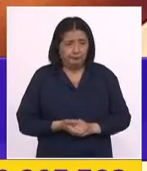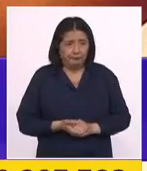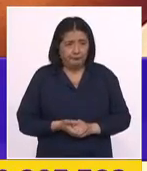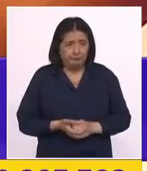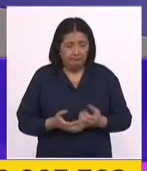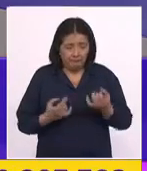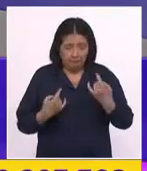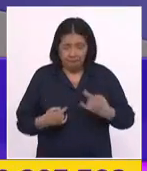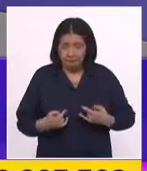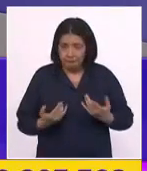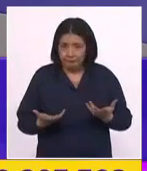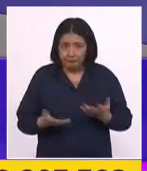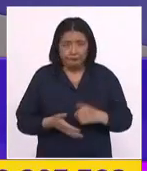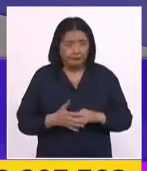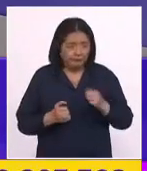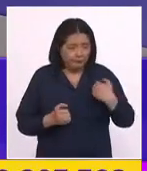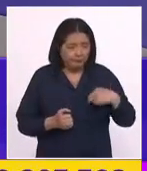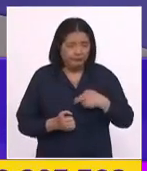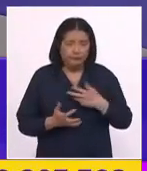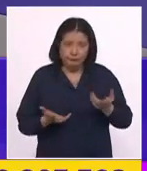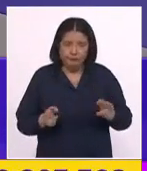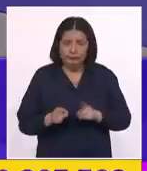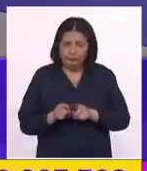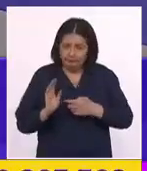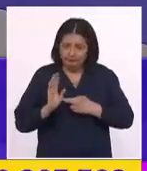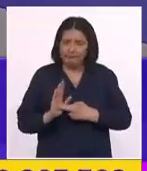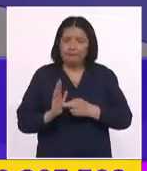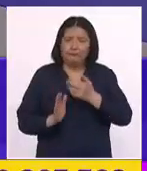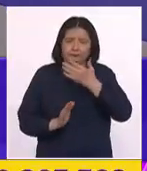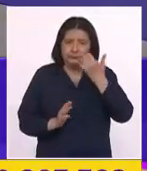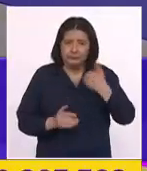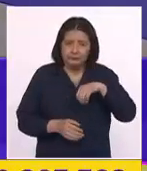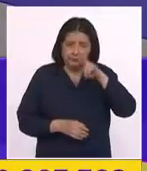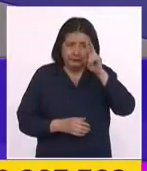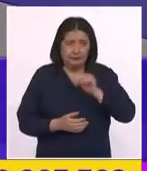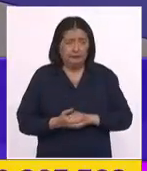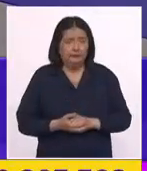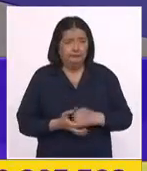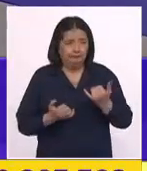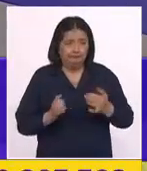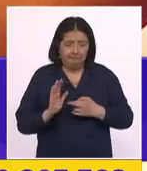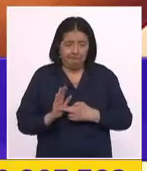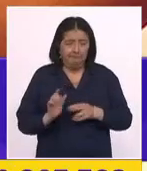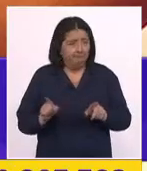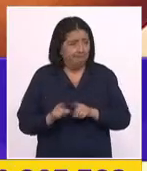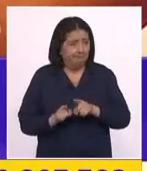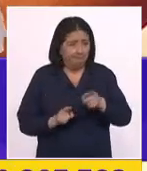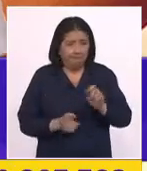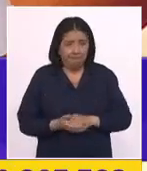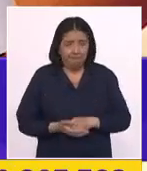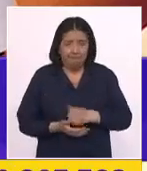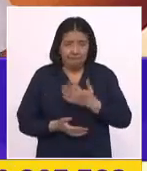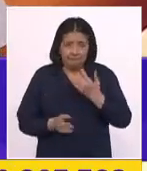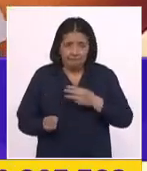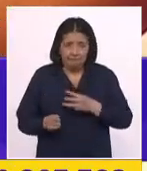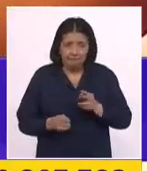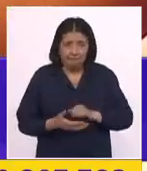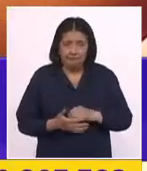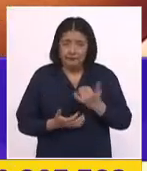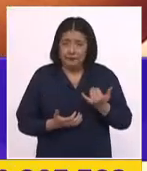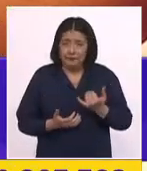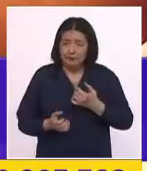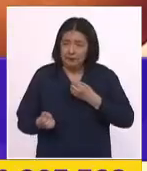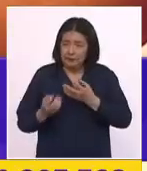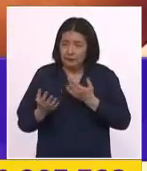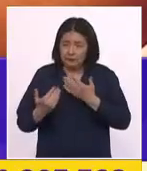en la indumentaria para nosotros también representar mejor al Perú. Ahora, nos has representado igual tú de la mejor manera. Y algo que